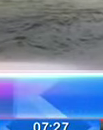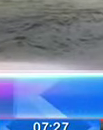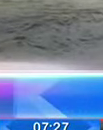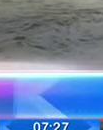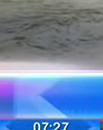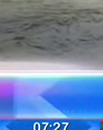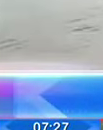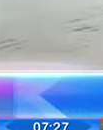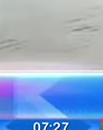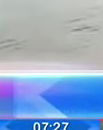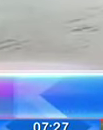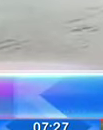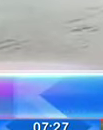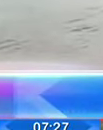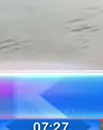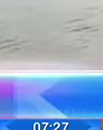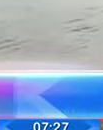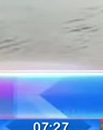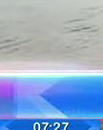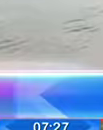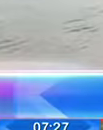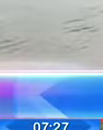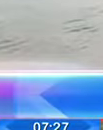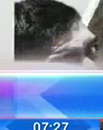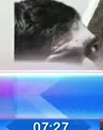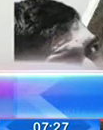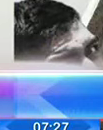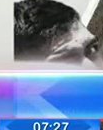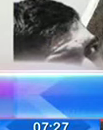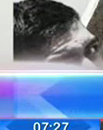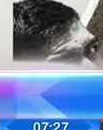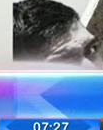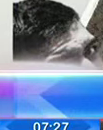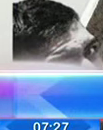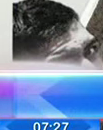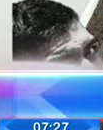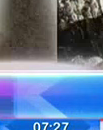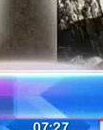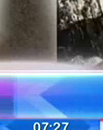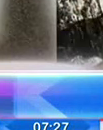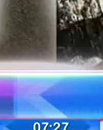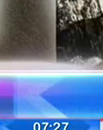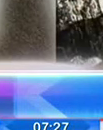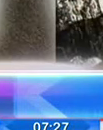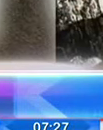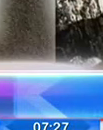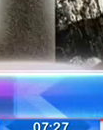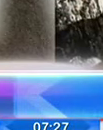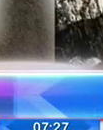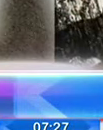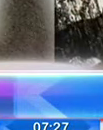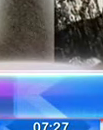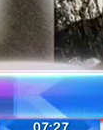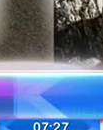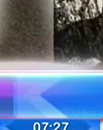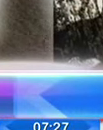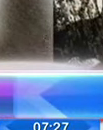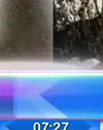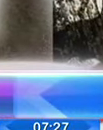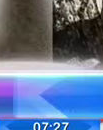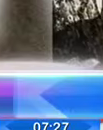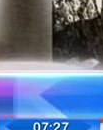Vamos a retornar en un minuto acá en el Comercio TV para contarles que rescatan 3 policías, cuerpos que cayeron en el